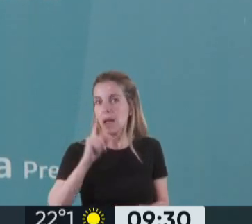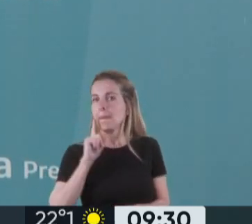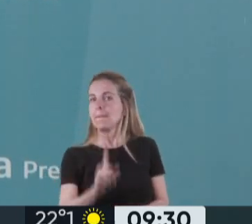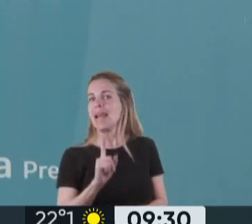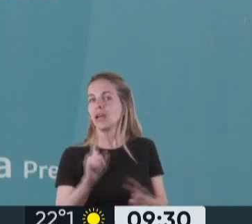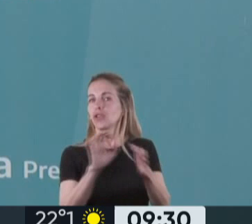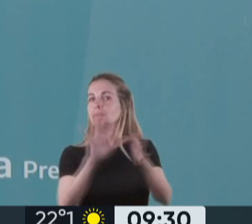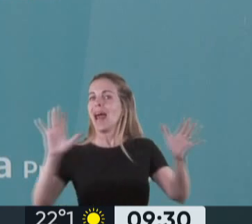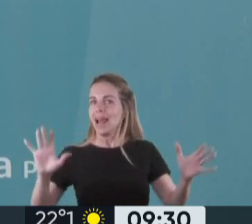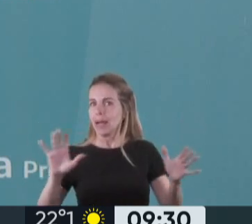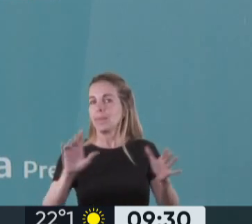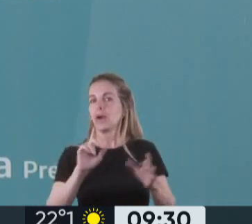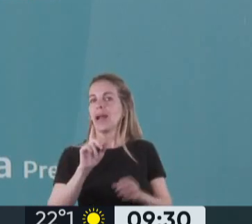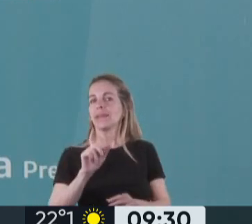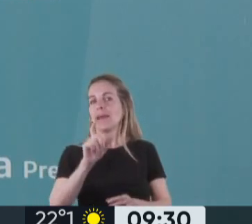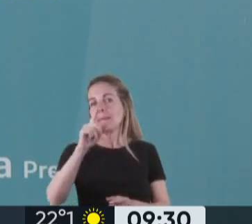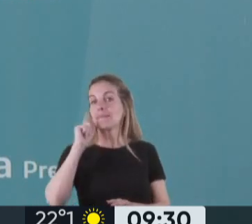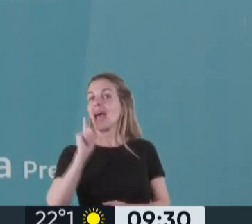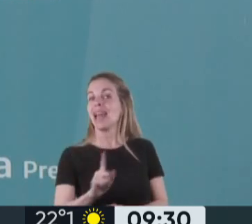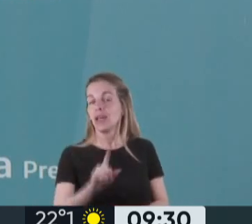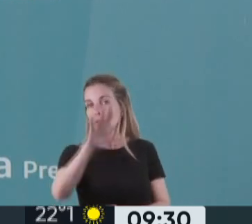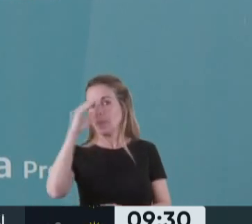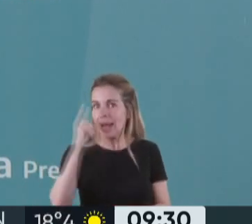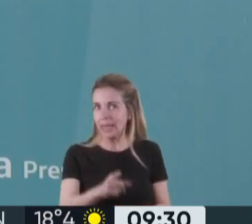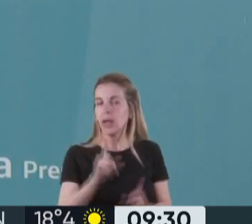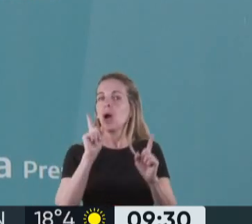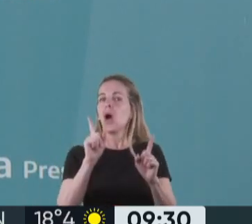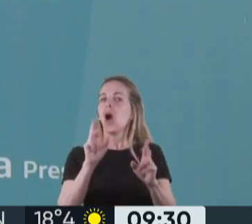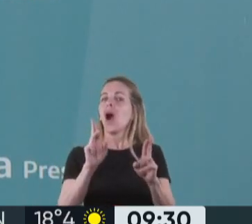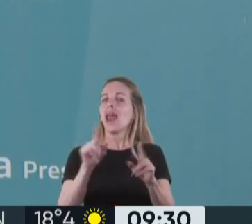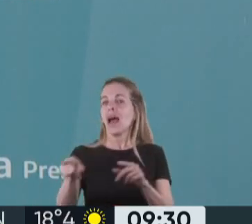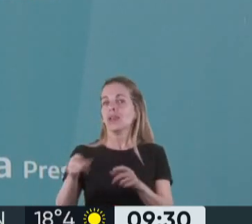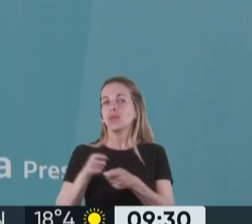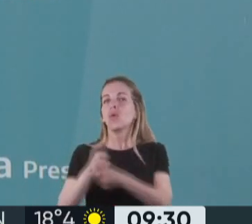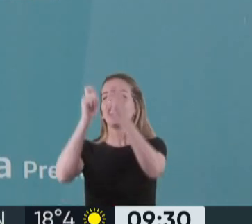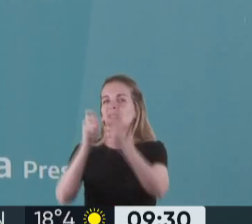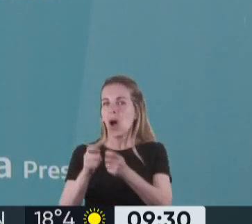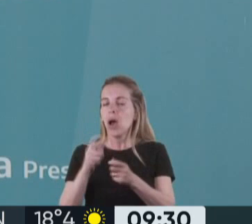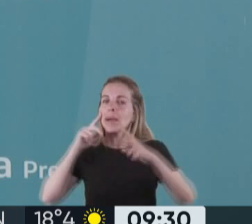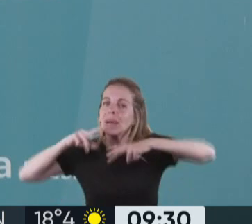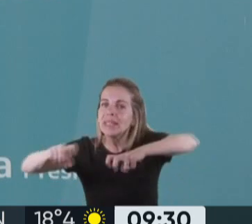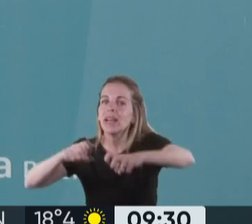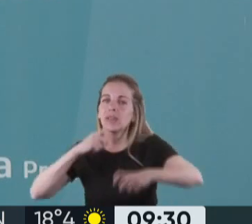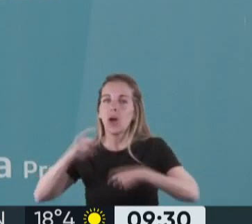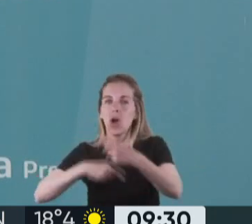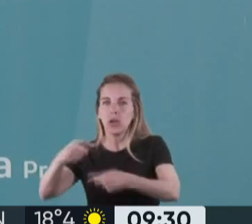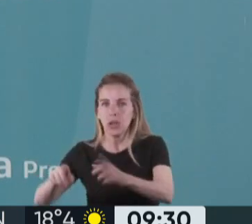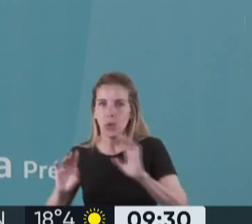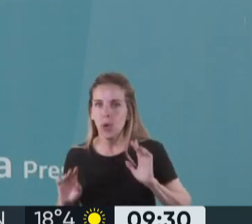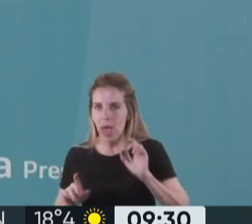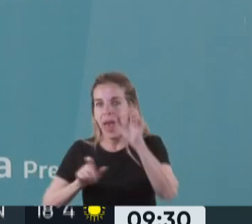gravedad institucional enorme. Esperamos que las causas avancen y no solamente la causa que marque quiénes son los autores materiales de